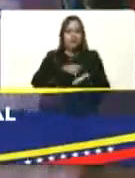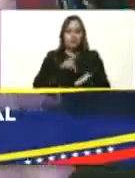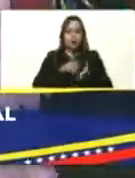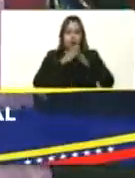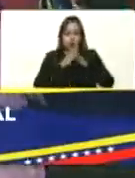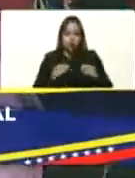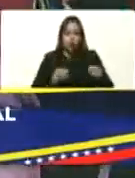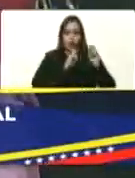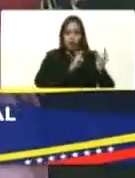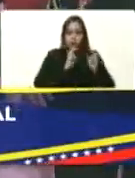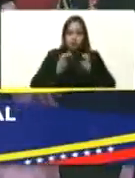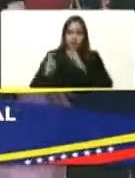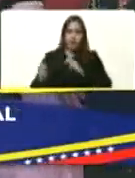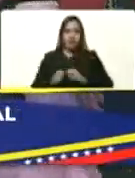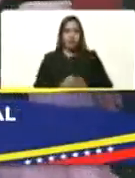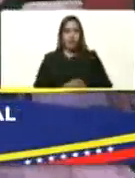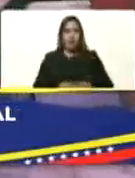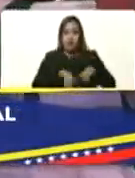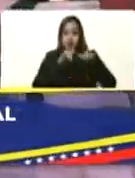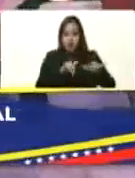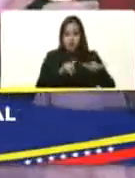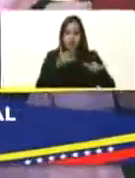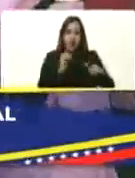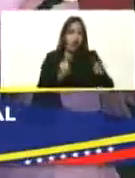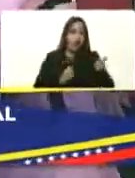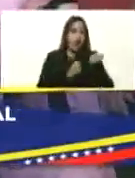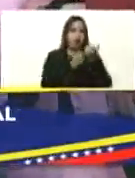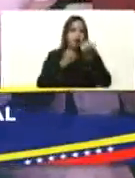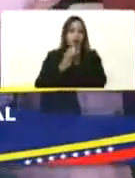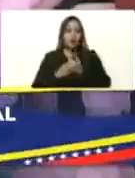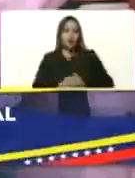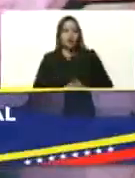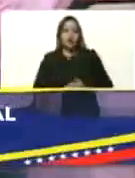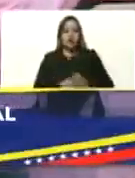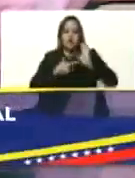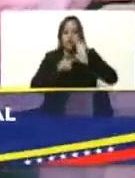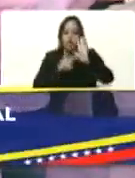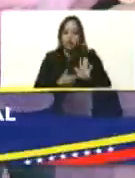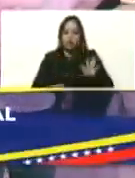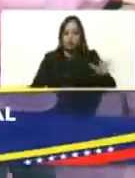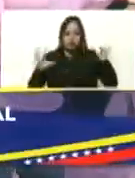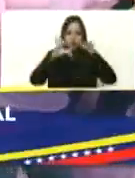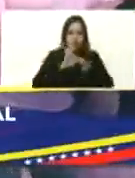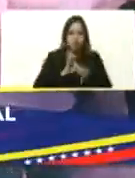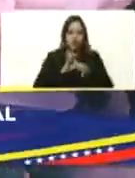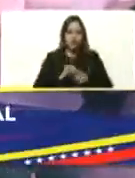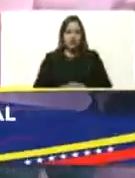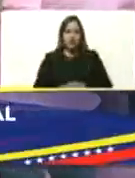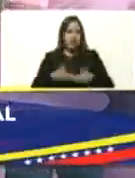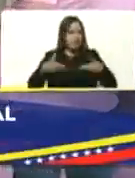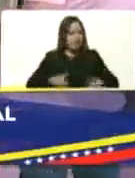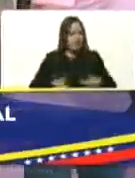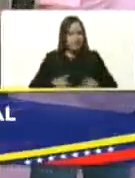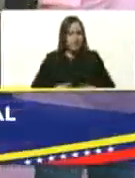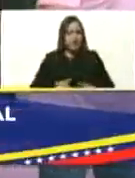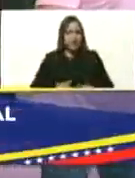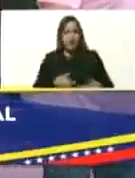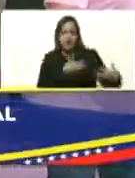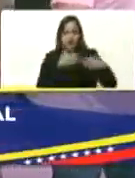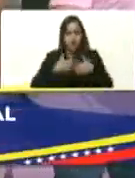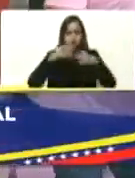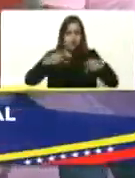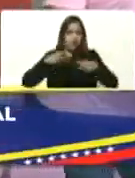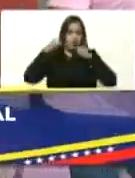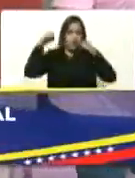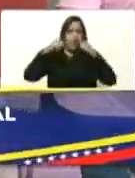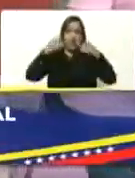los ámbitos y al mismo tiempo son ejemplo y referencia de unidad, lucha, batalla y victoria, ya que siempre